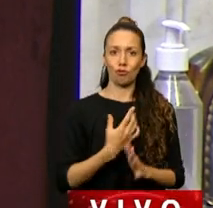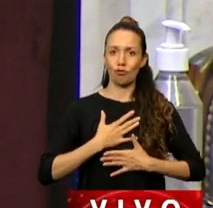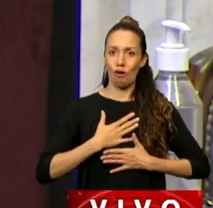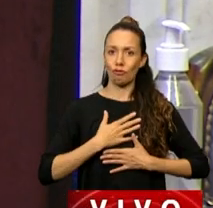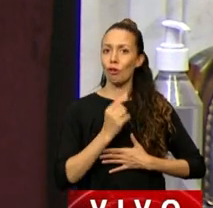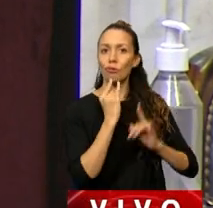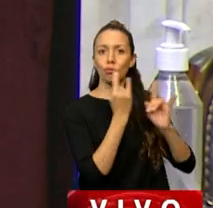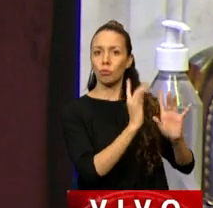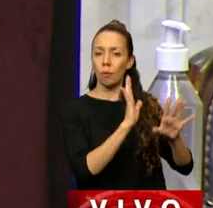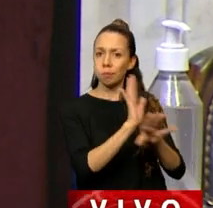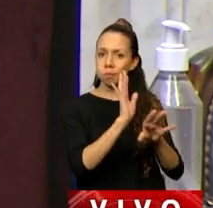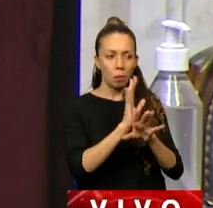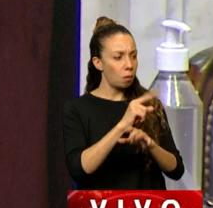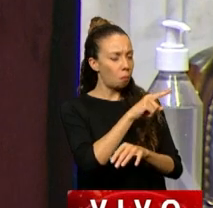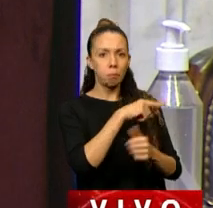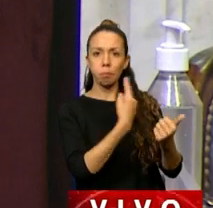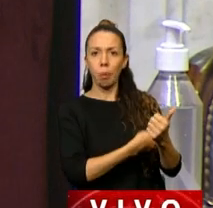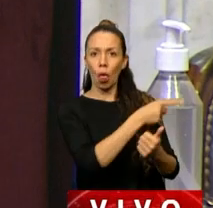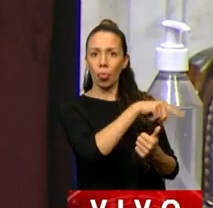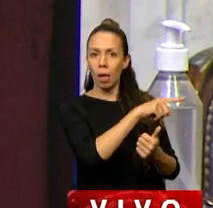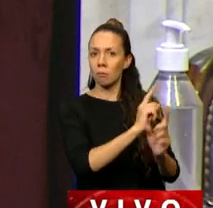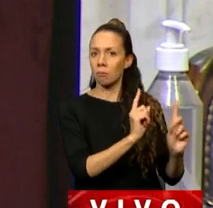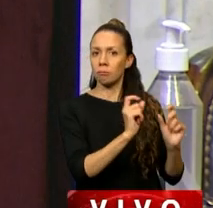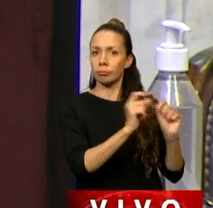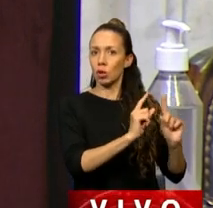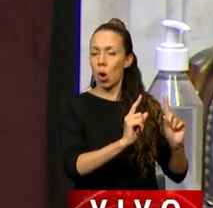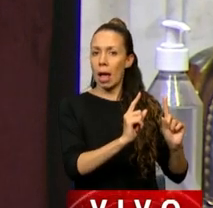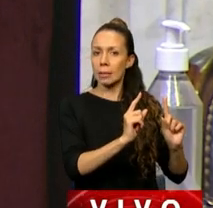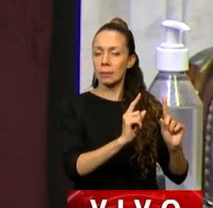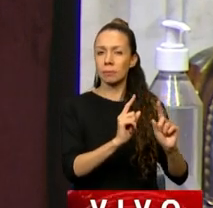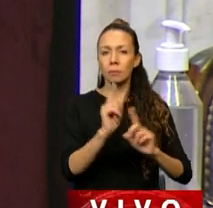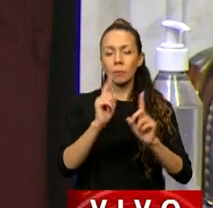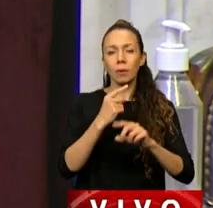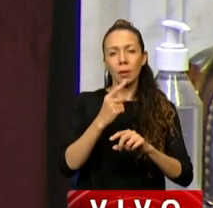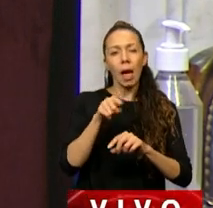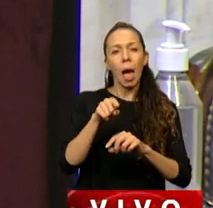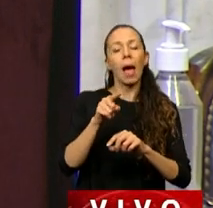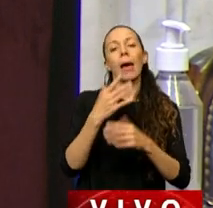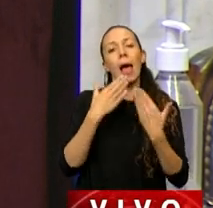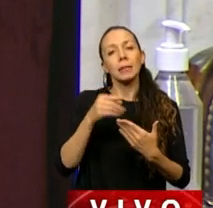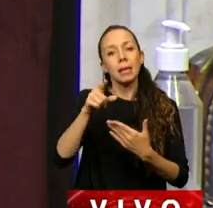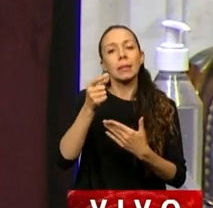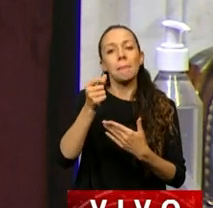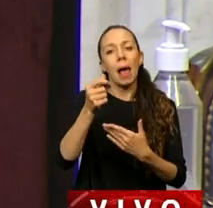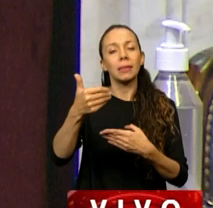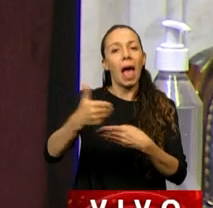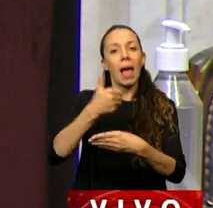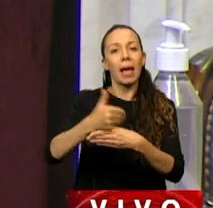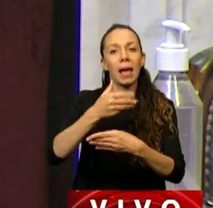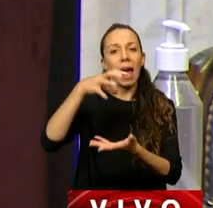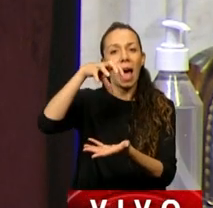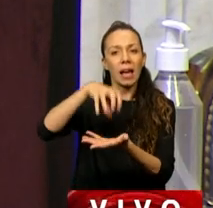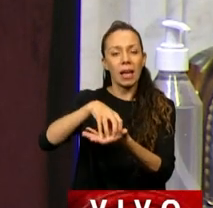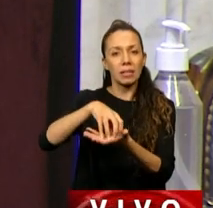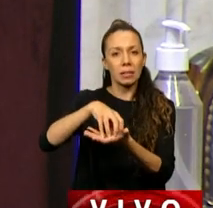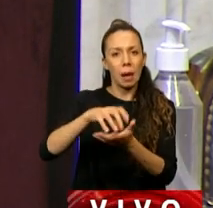diríamos, con eso se financia esta agencia, ¿no? Pero después hay una parte que dice que también va a tener ingresos la agencia por las